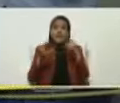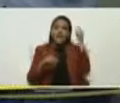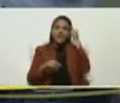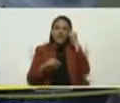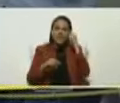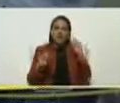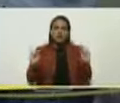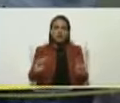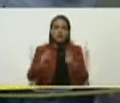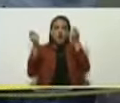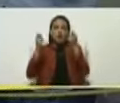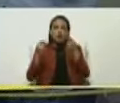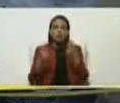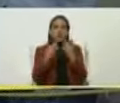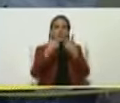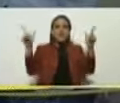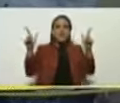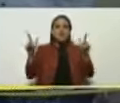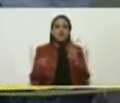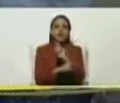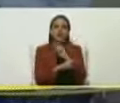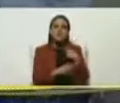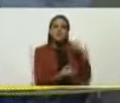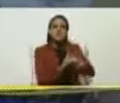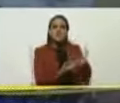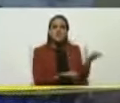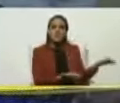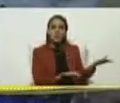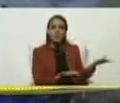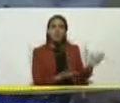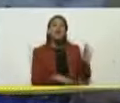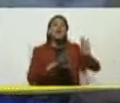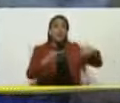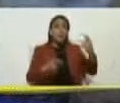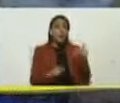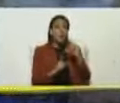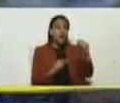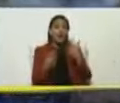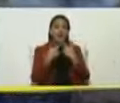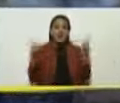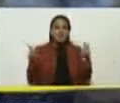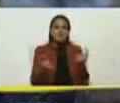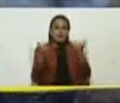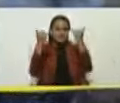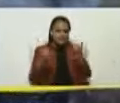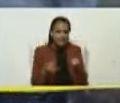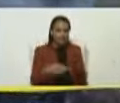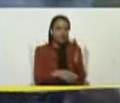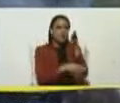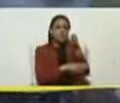logró que la pusieran en libertad. Y se fue y metió un recurso habeas corpus.